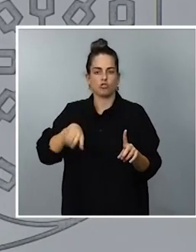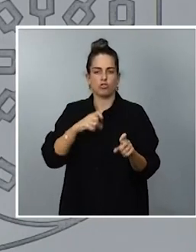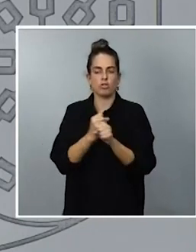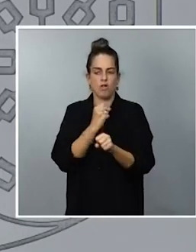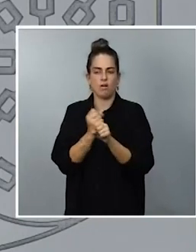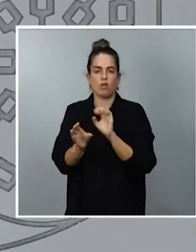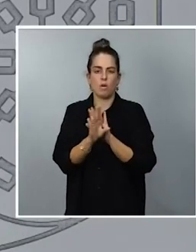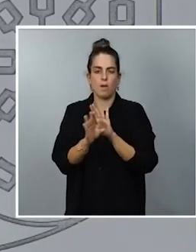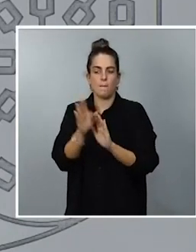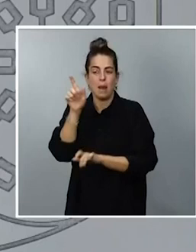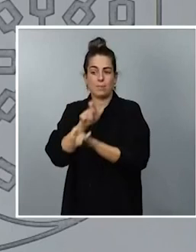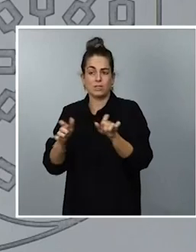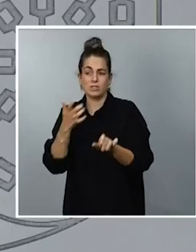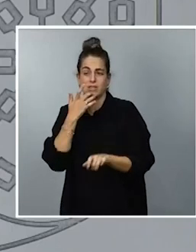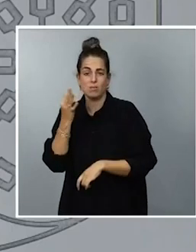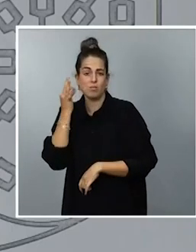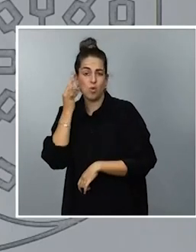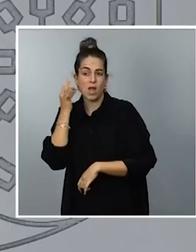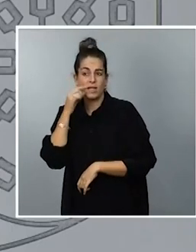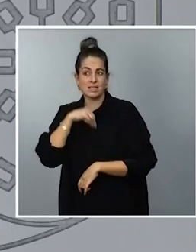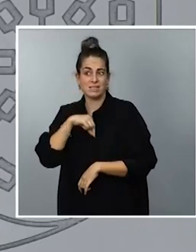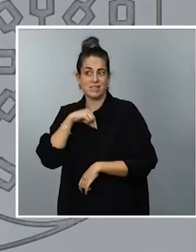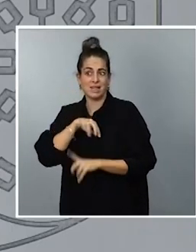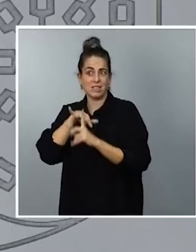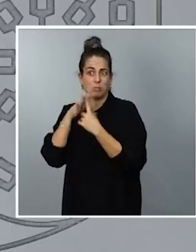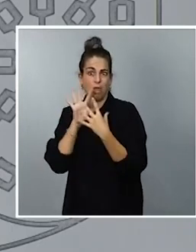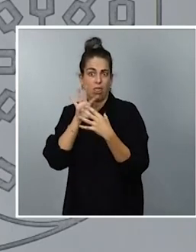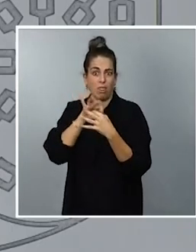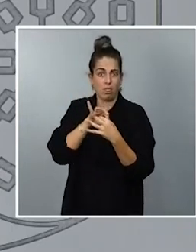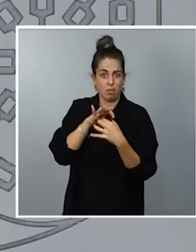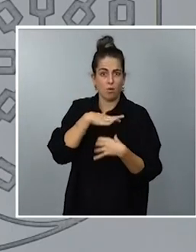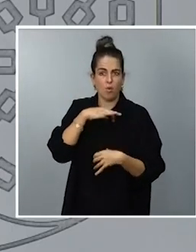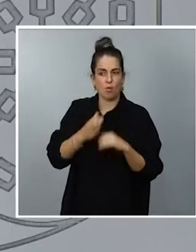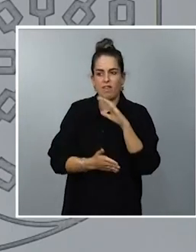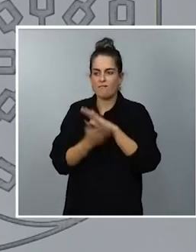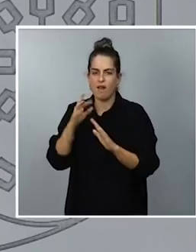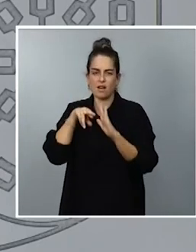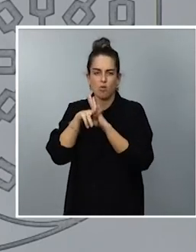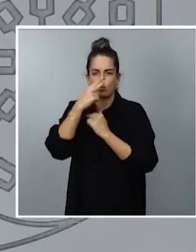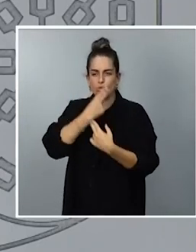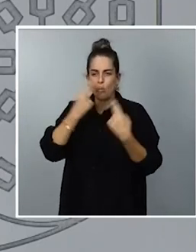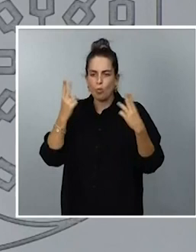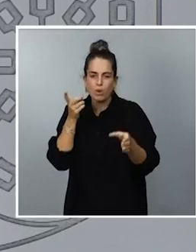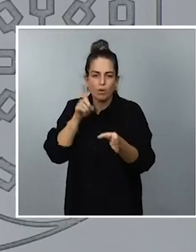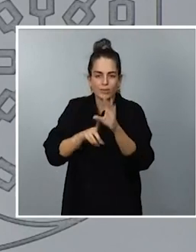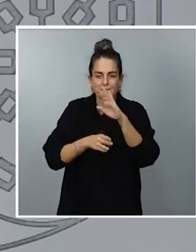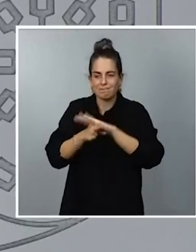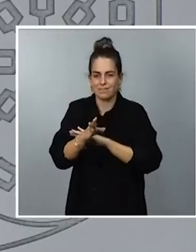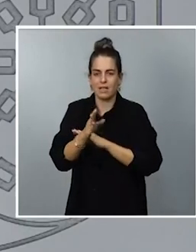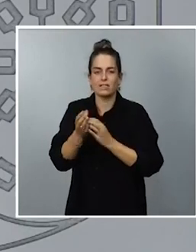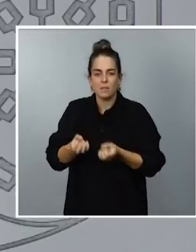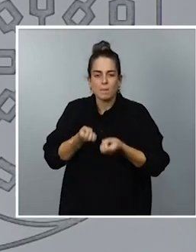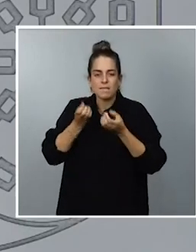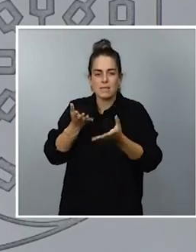las mujeres que se sientan en esa situación, decirles que acudan a todos los recursos públicos que hay a su disposición y trasladarles un mensaje